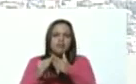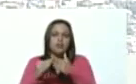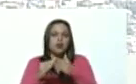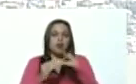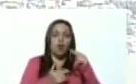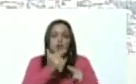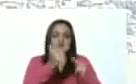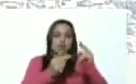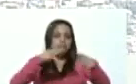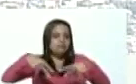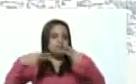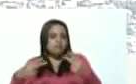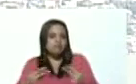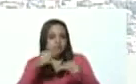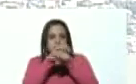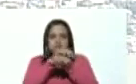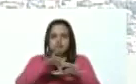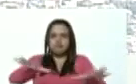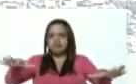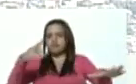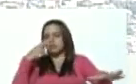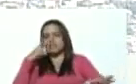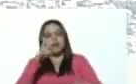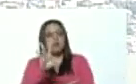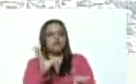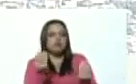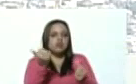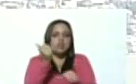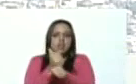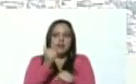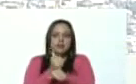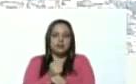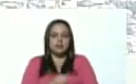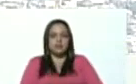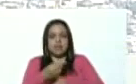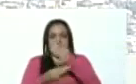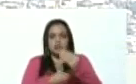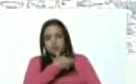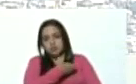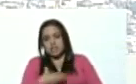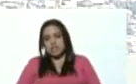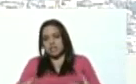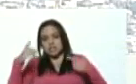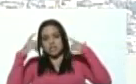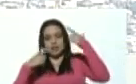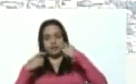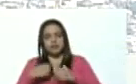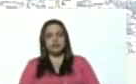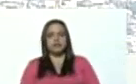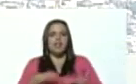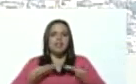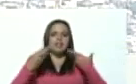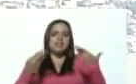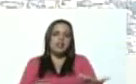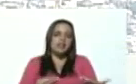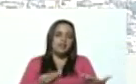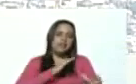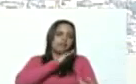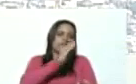reparar, se multiplican, se pierden de vista. Es lo que el comandante Chávez decía, darle poder al